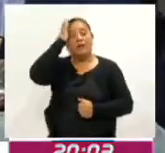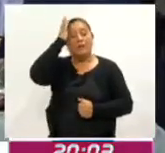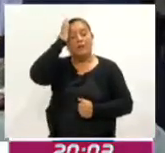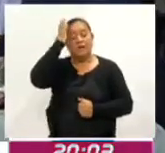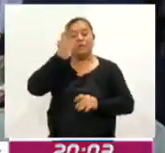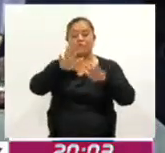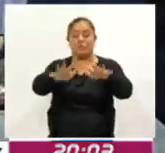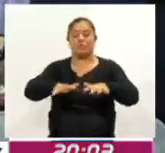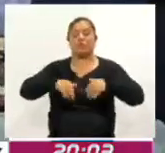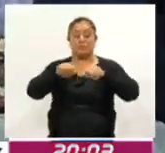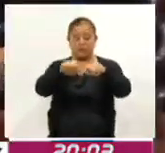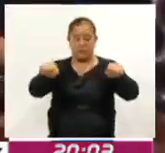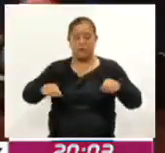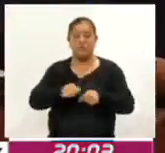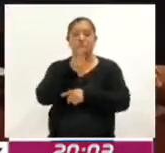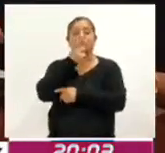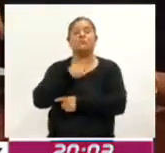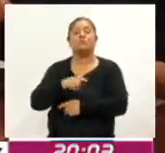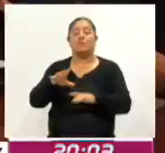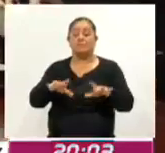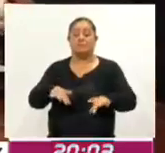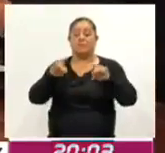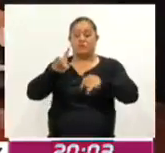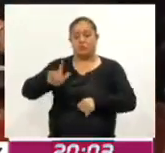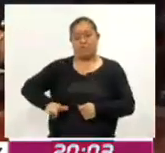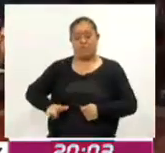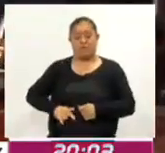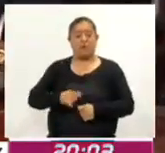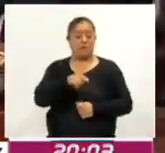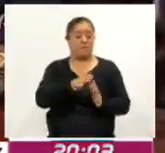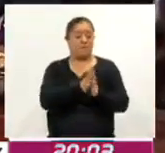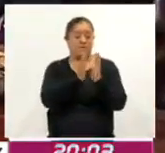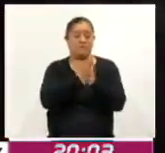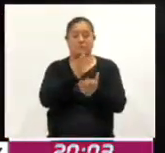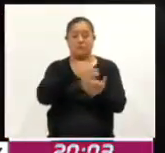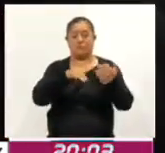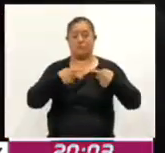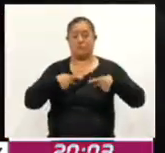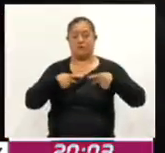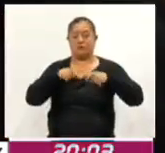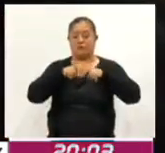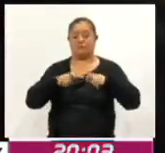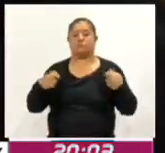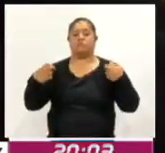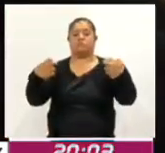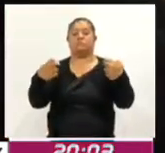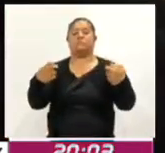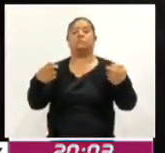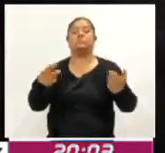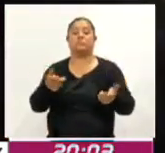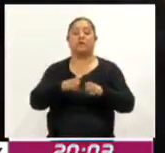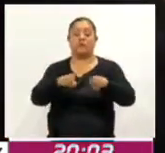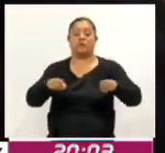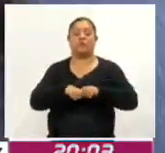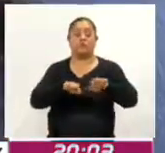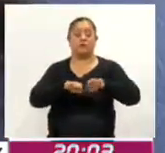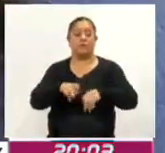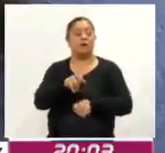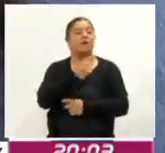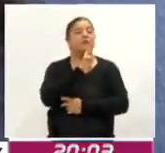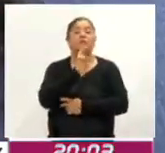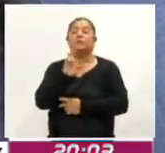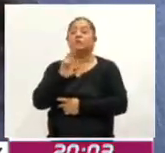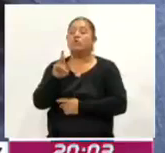audiencia pública en el Salón Rojo de Palacio de Gobierno, en la que participaron integrantes de su gabinete legal y ampliado, quienes dieron solución a